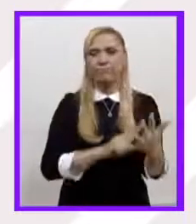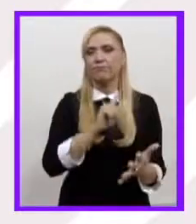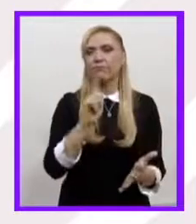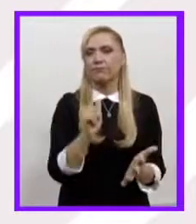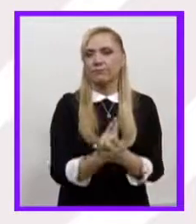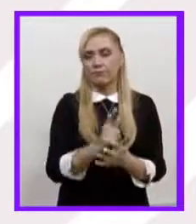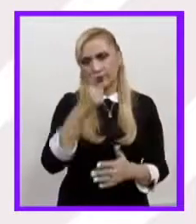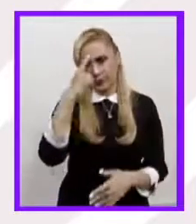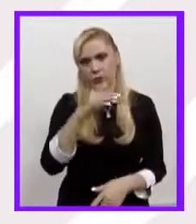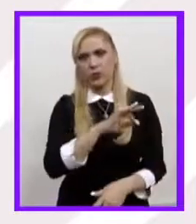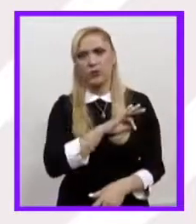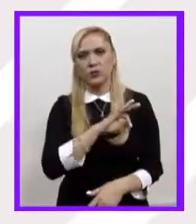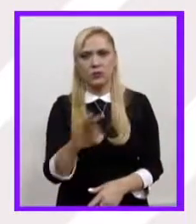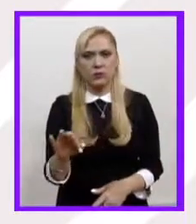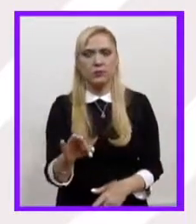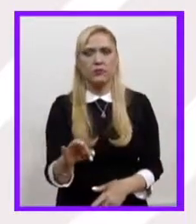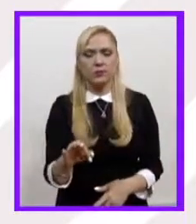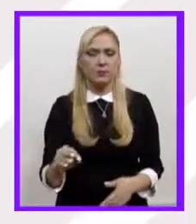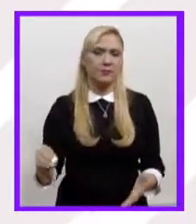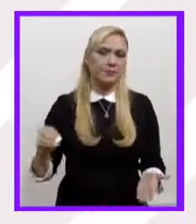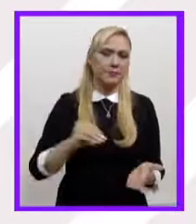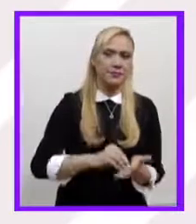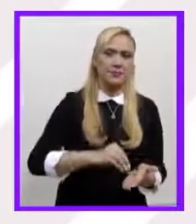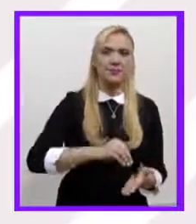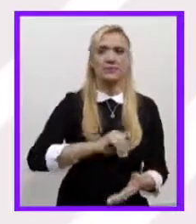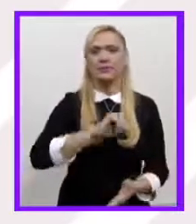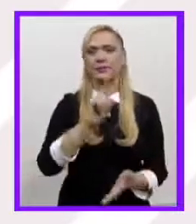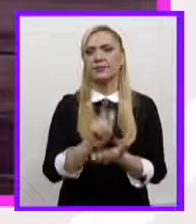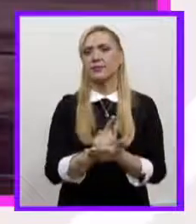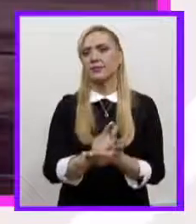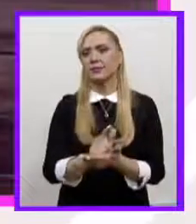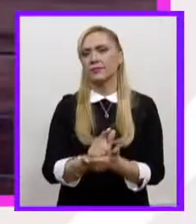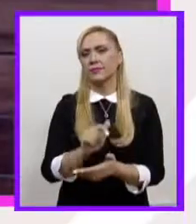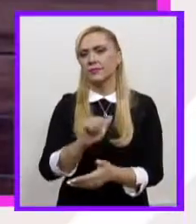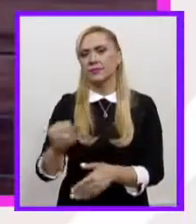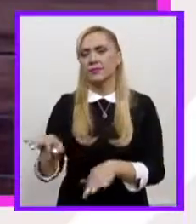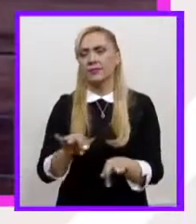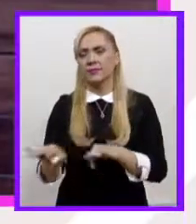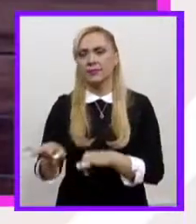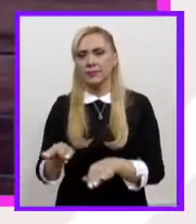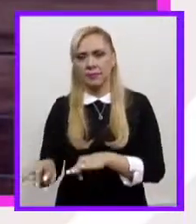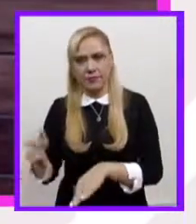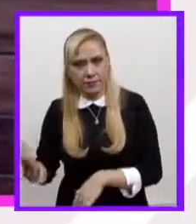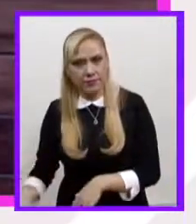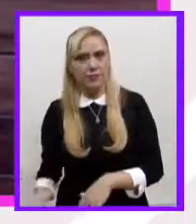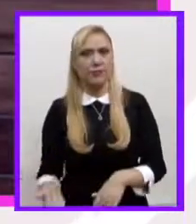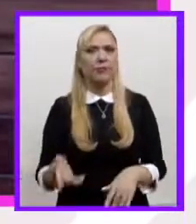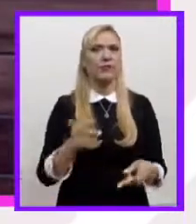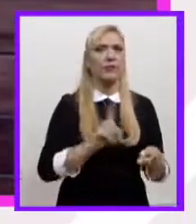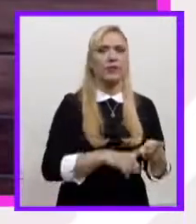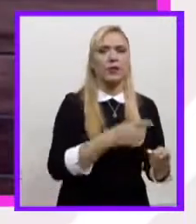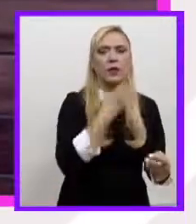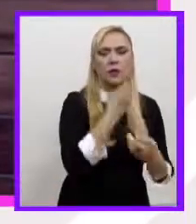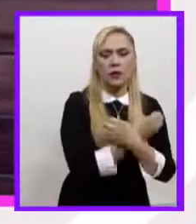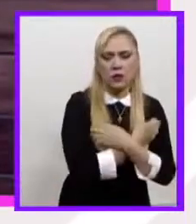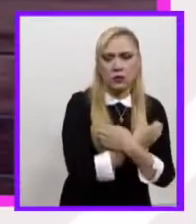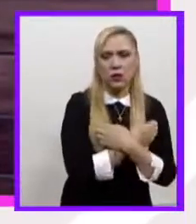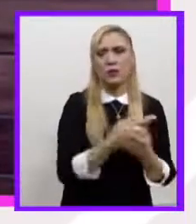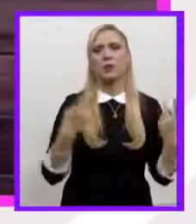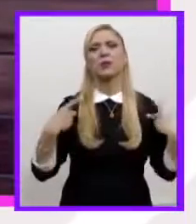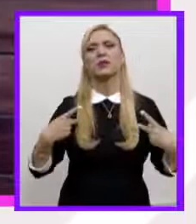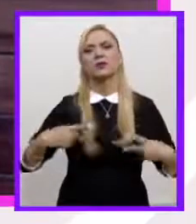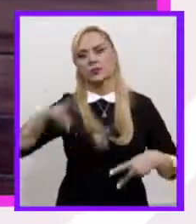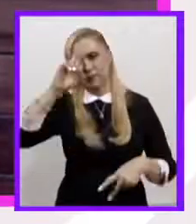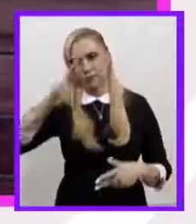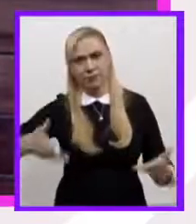jurídicos para poder intervenirlos, como esta ley de responsabilidades, la ley del empleo, ley de educación, ley de cultura cívica, para mí ya es un